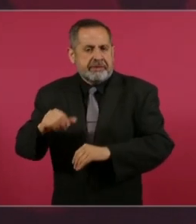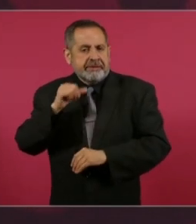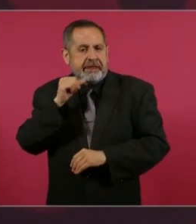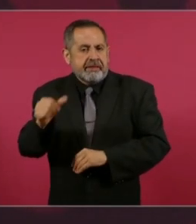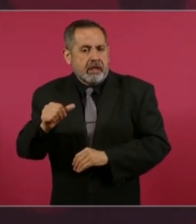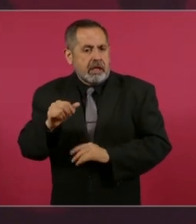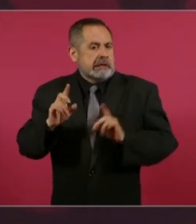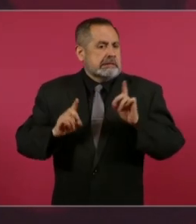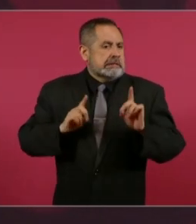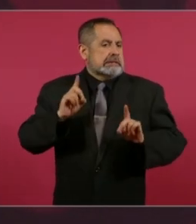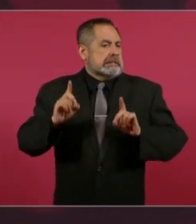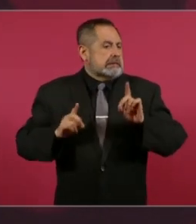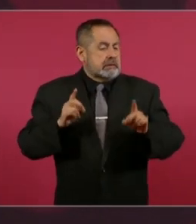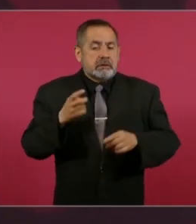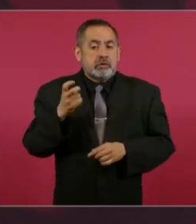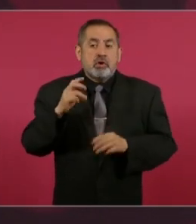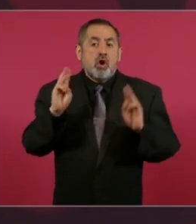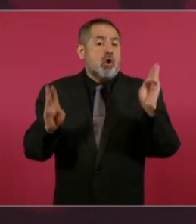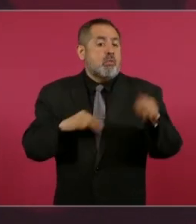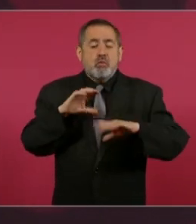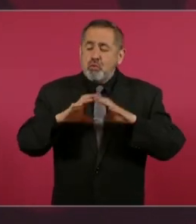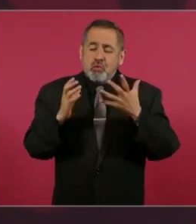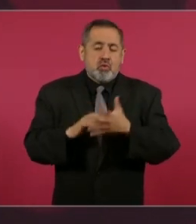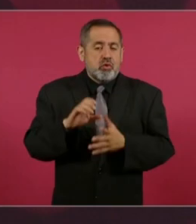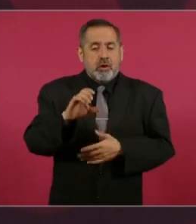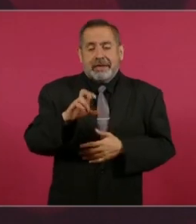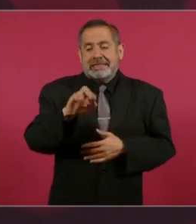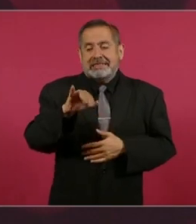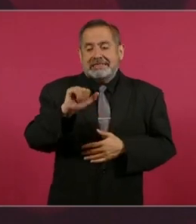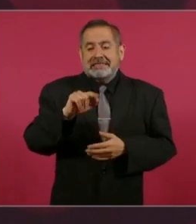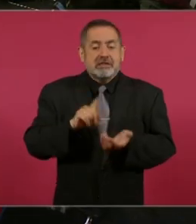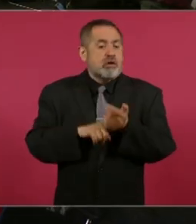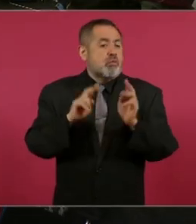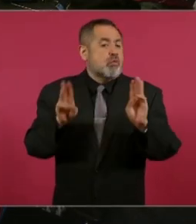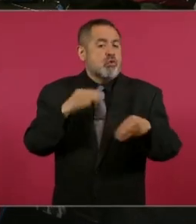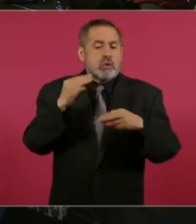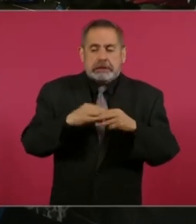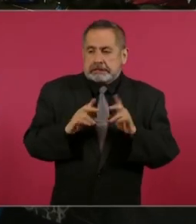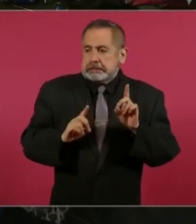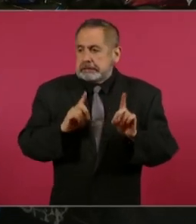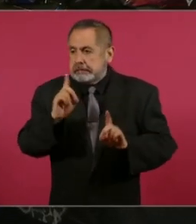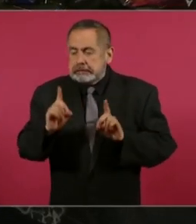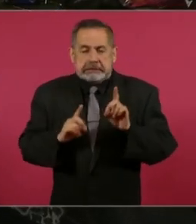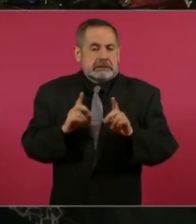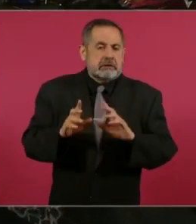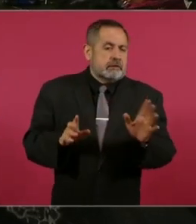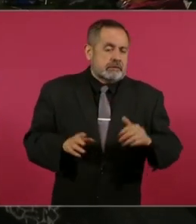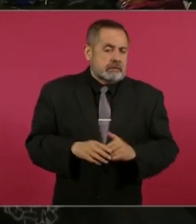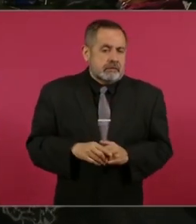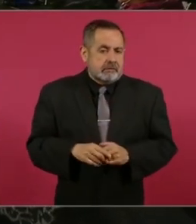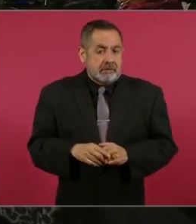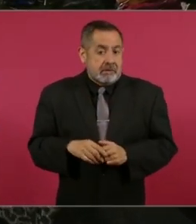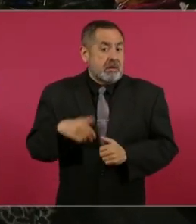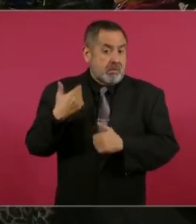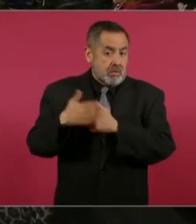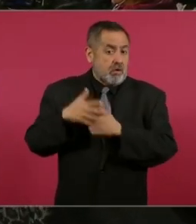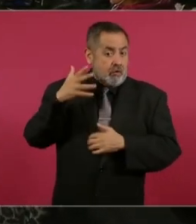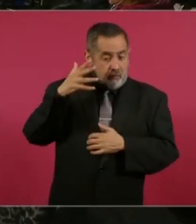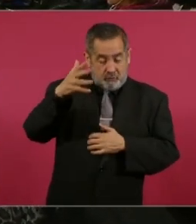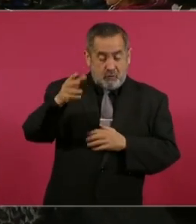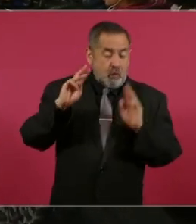Y es parte de la crisis que se tiene y se va a agravar